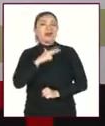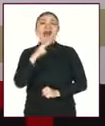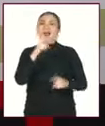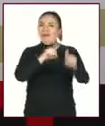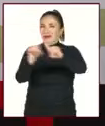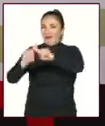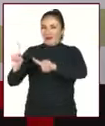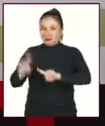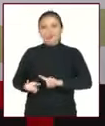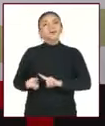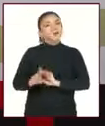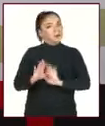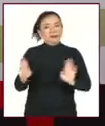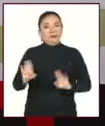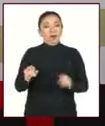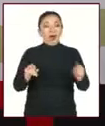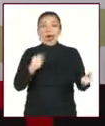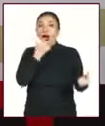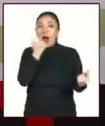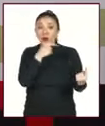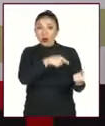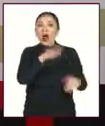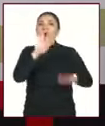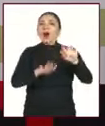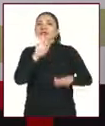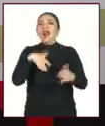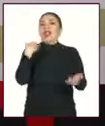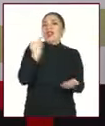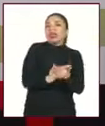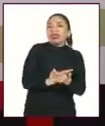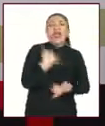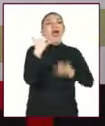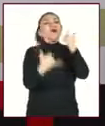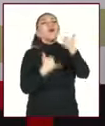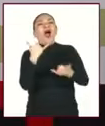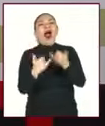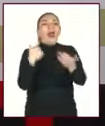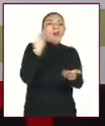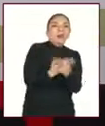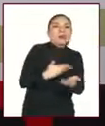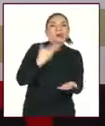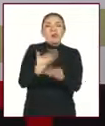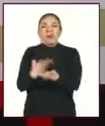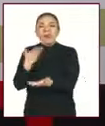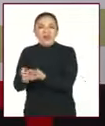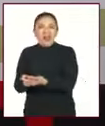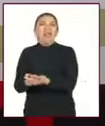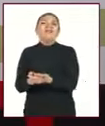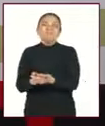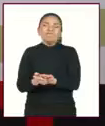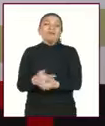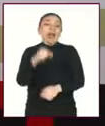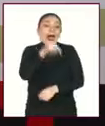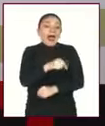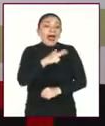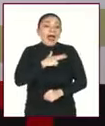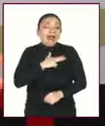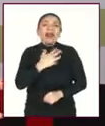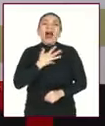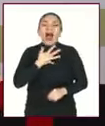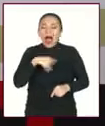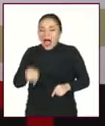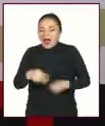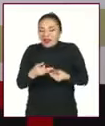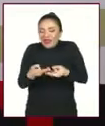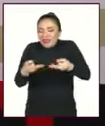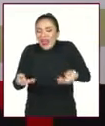pues en alumnos muchas veces se caen por estar jugando, entonces las heridas se ensucian, son heridas